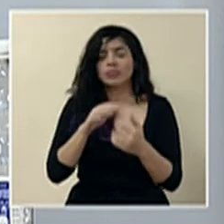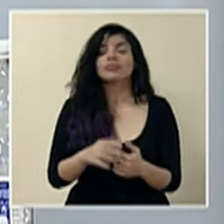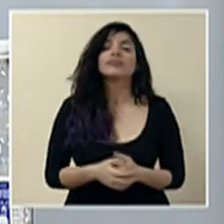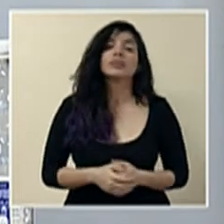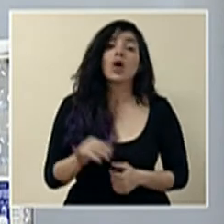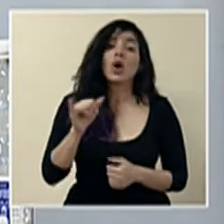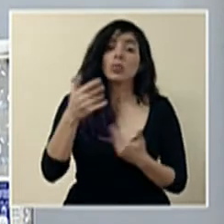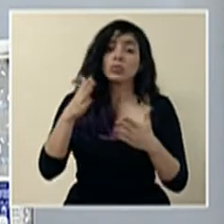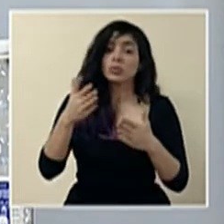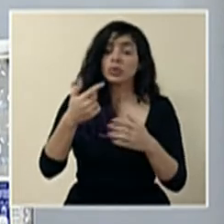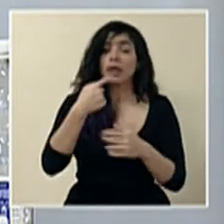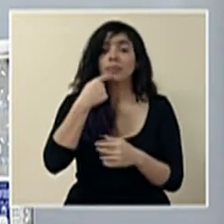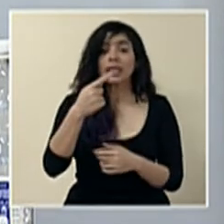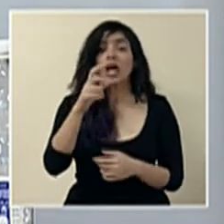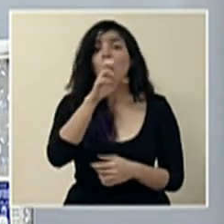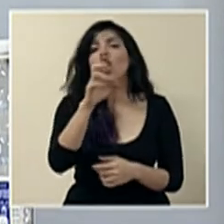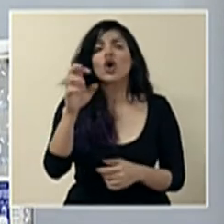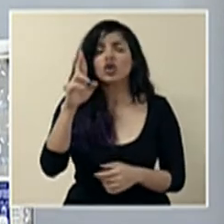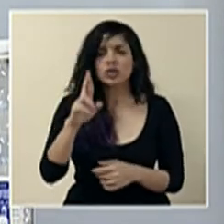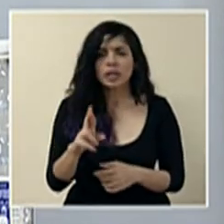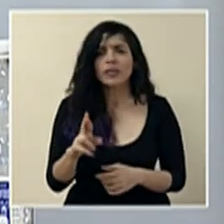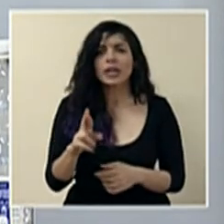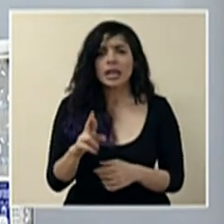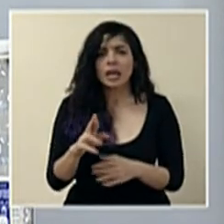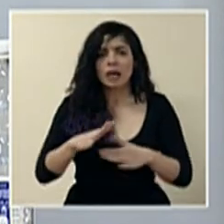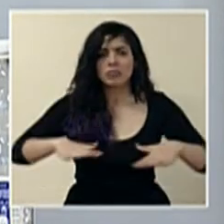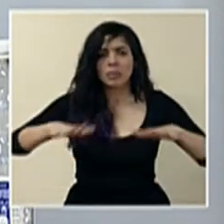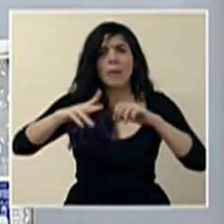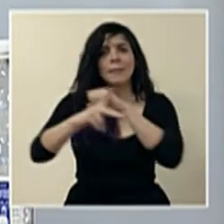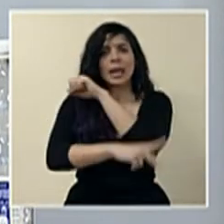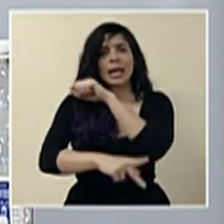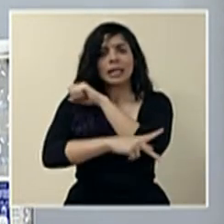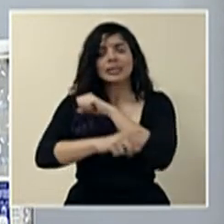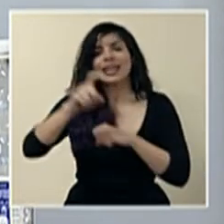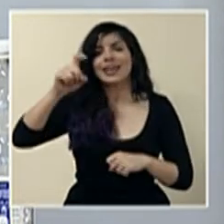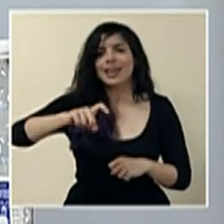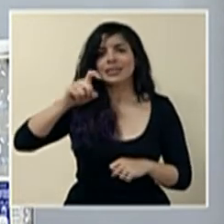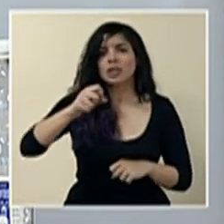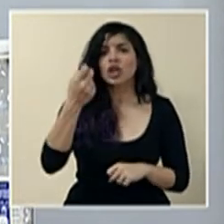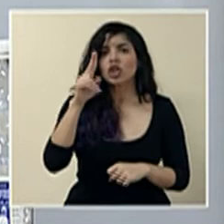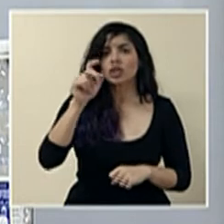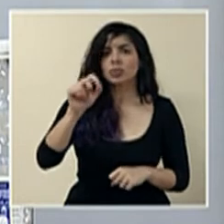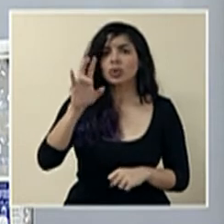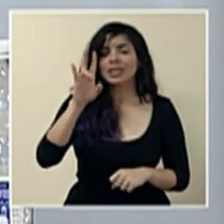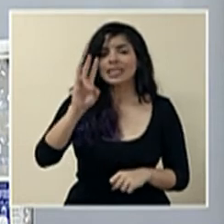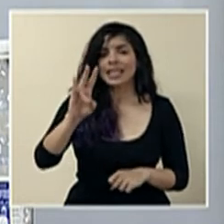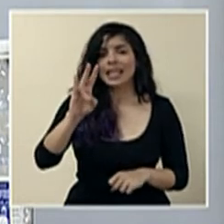mencioné, Costa Rica como país necesita